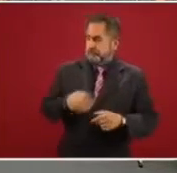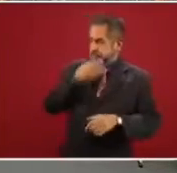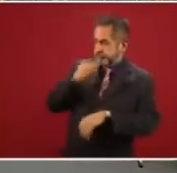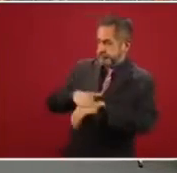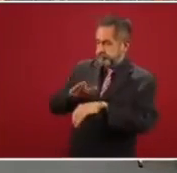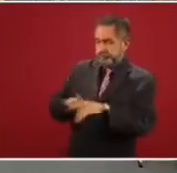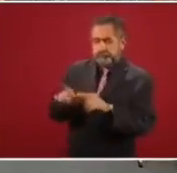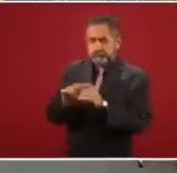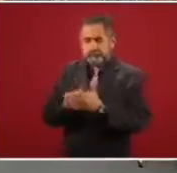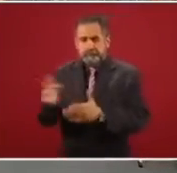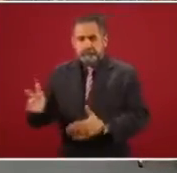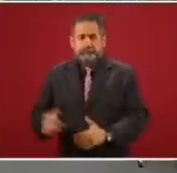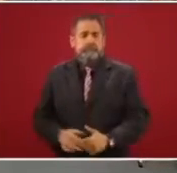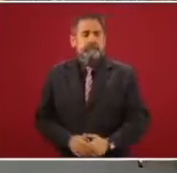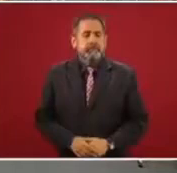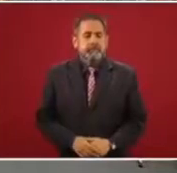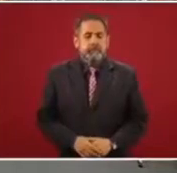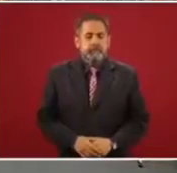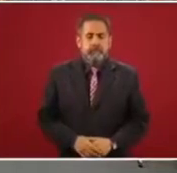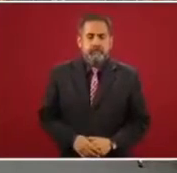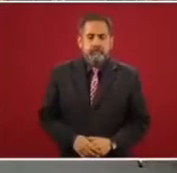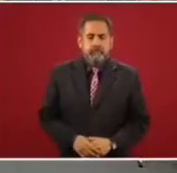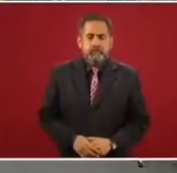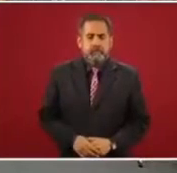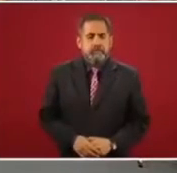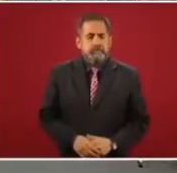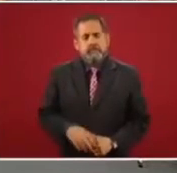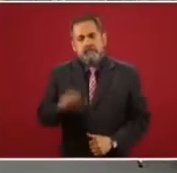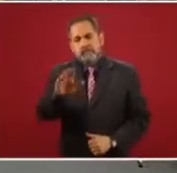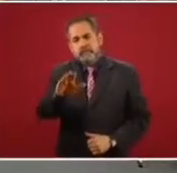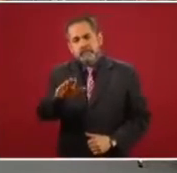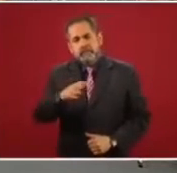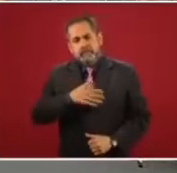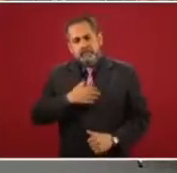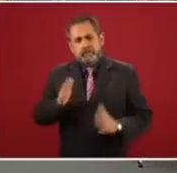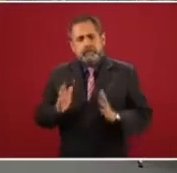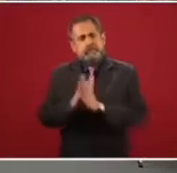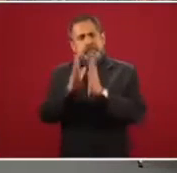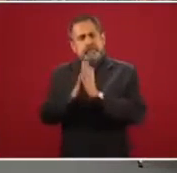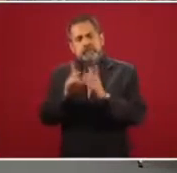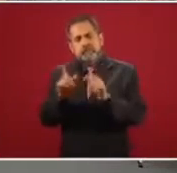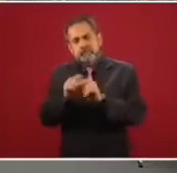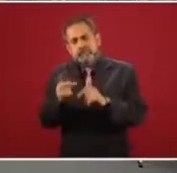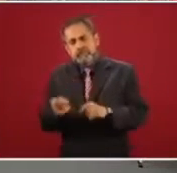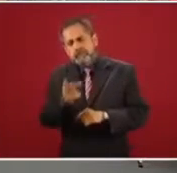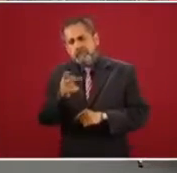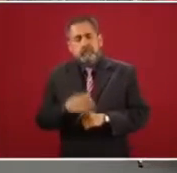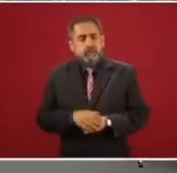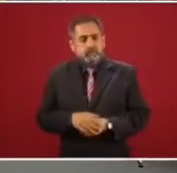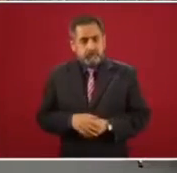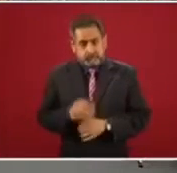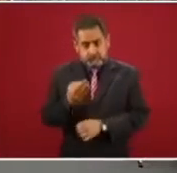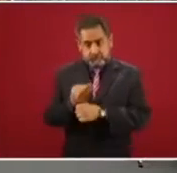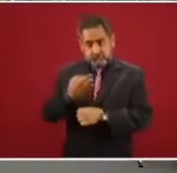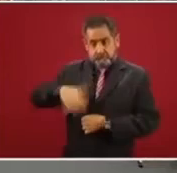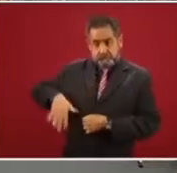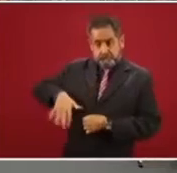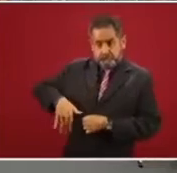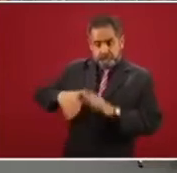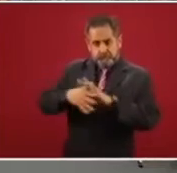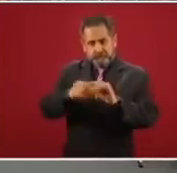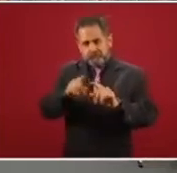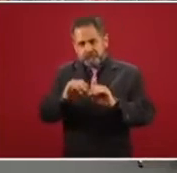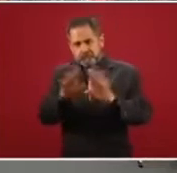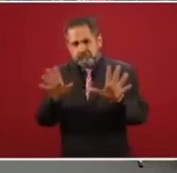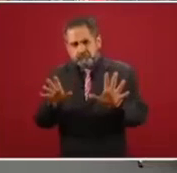director y mi participación esté con esta situación que usted nos comenta nos deja